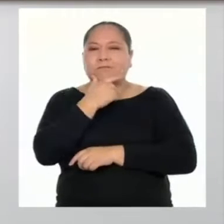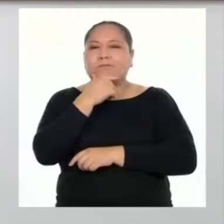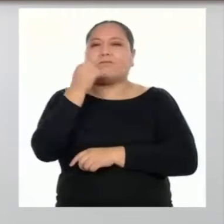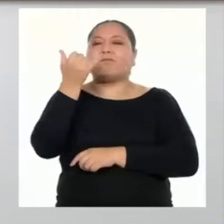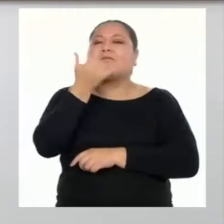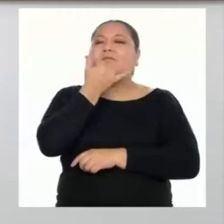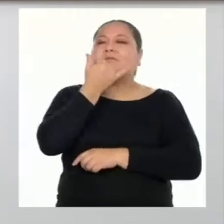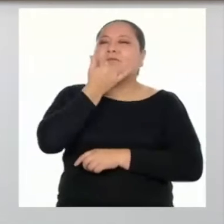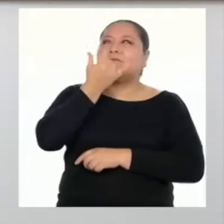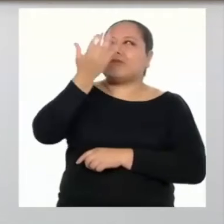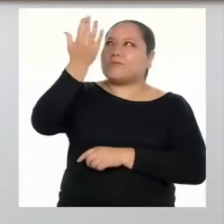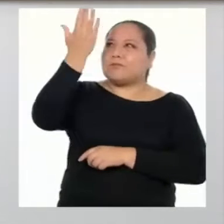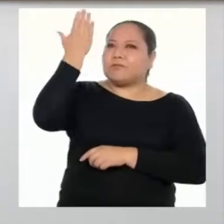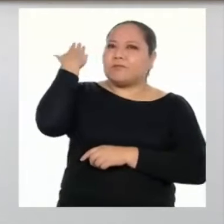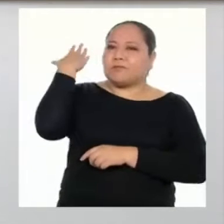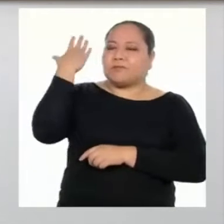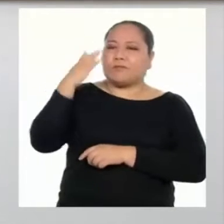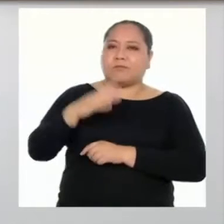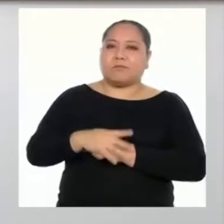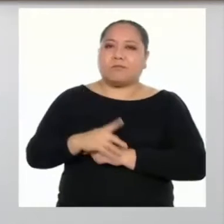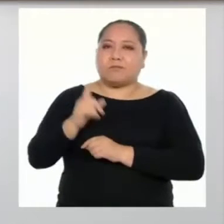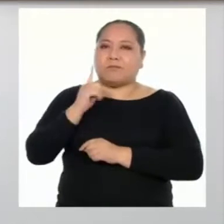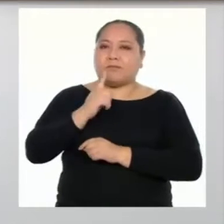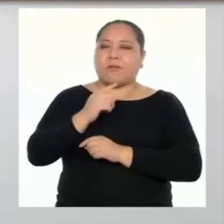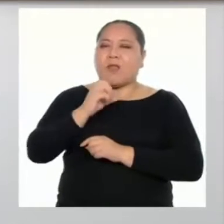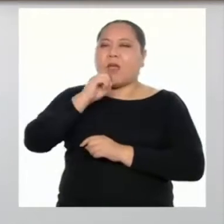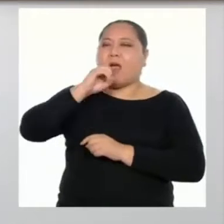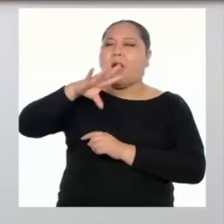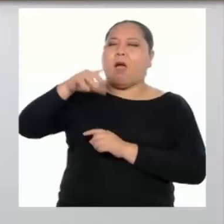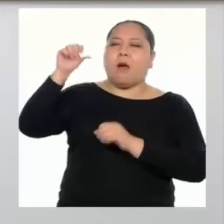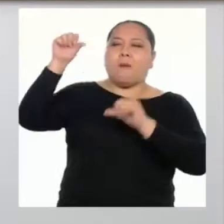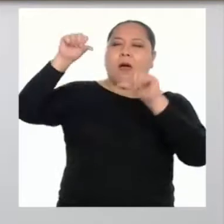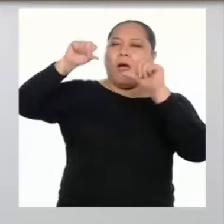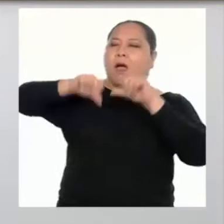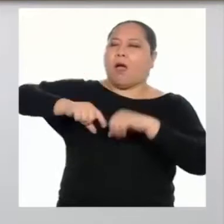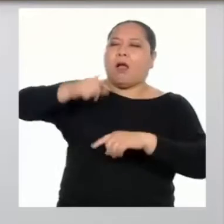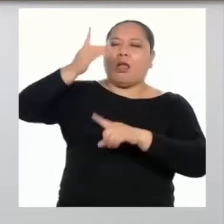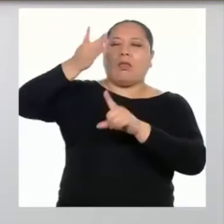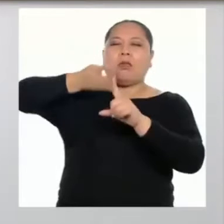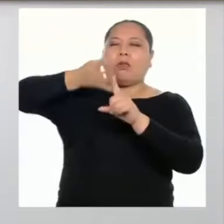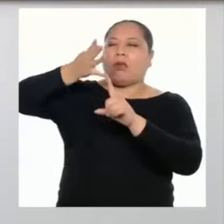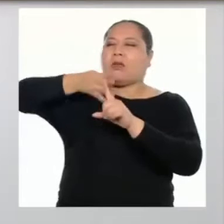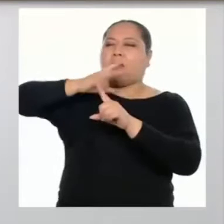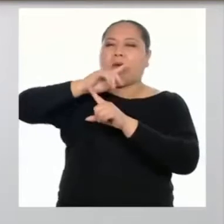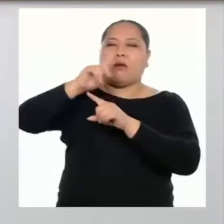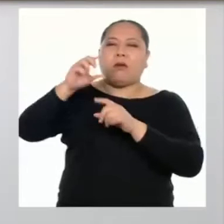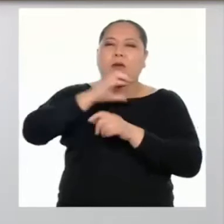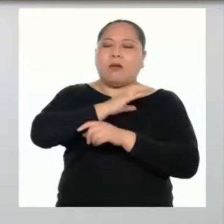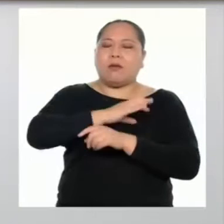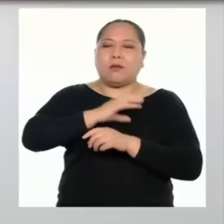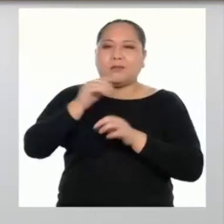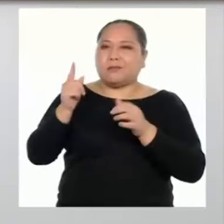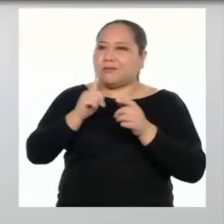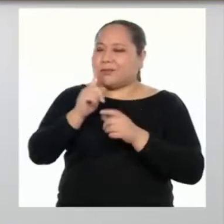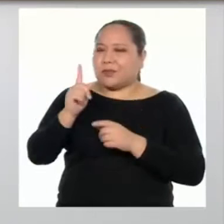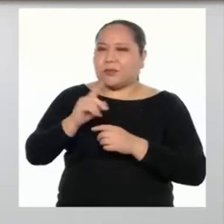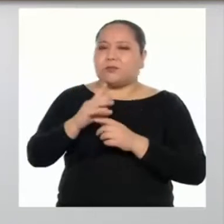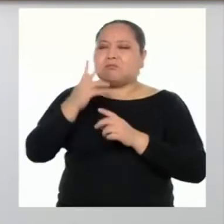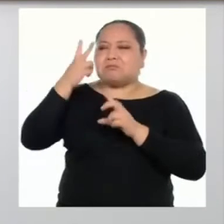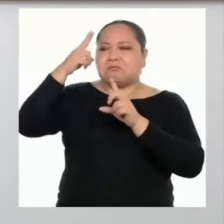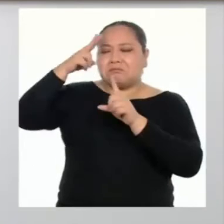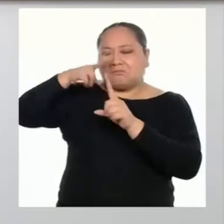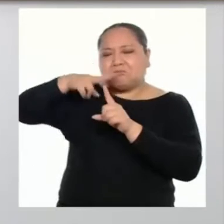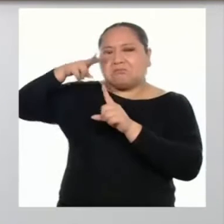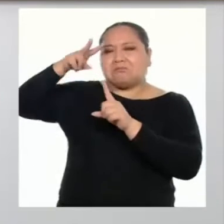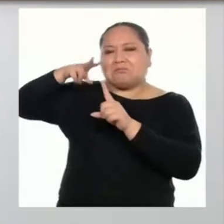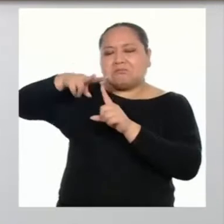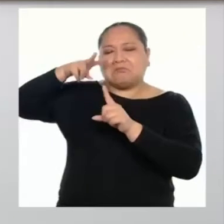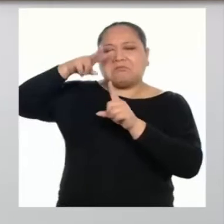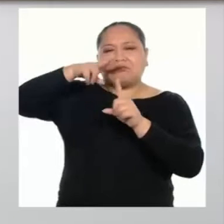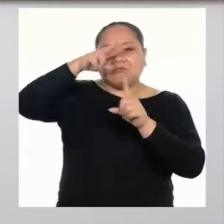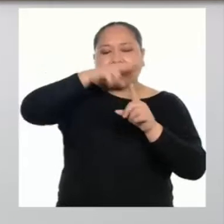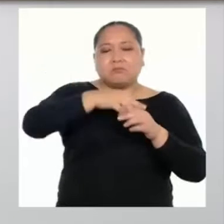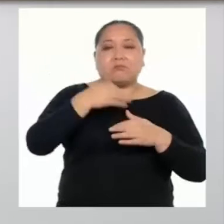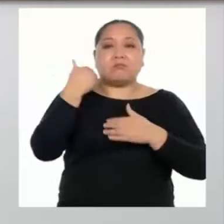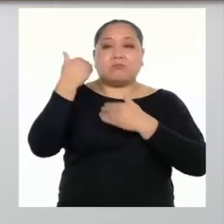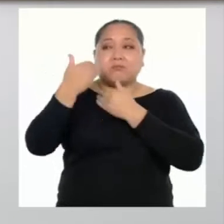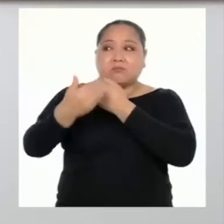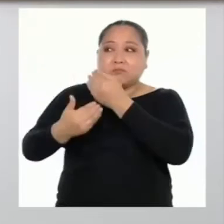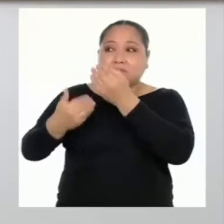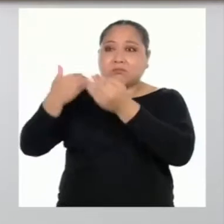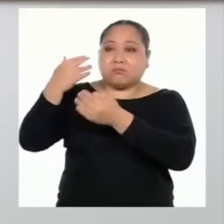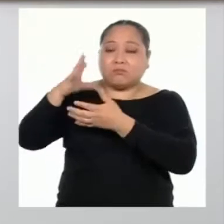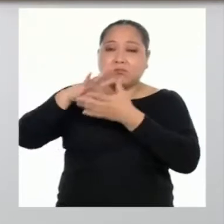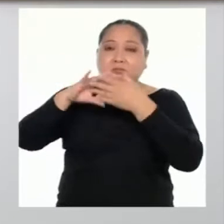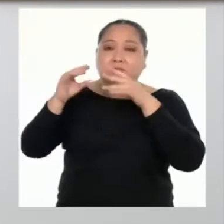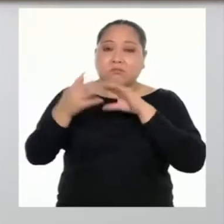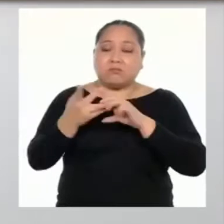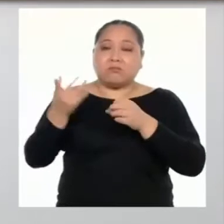a lo que sucedió antes, sin criticar ni juzgar comportamientos. Cada suceso de nuestra